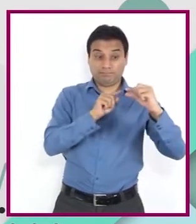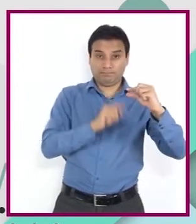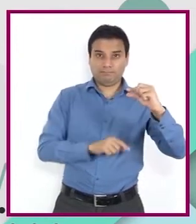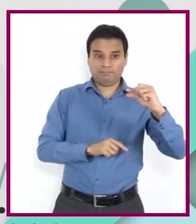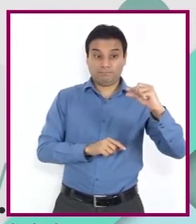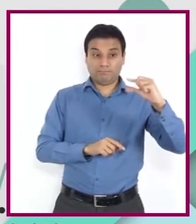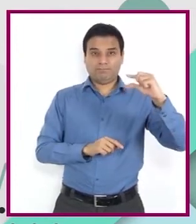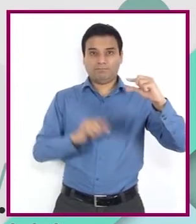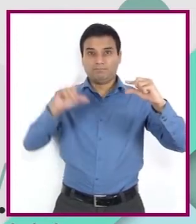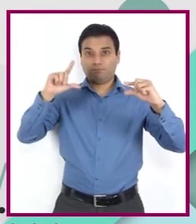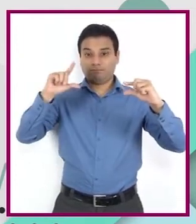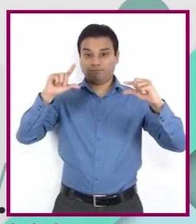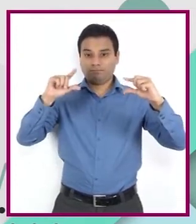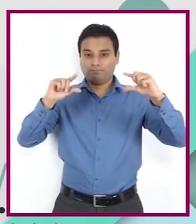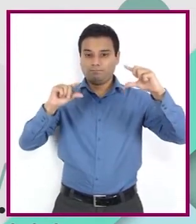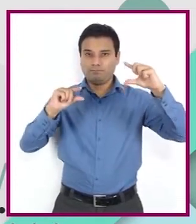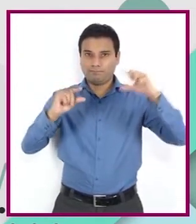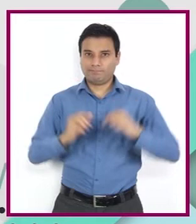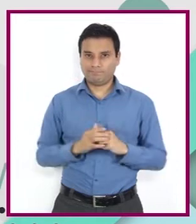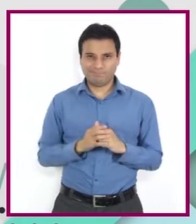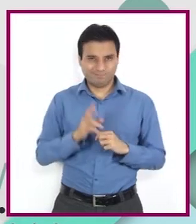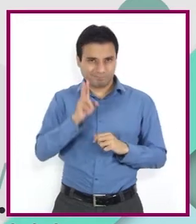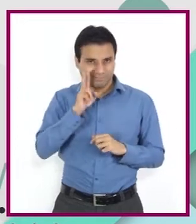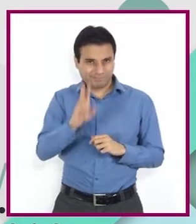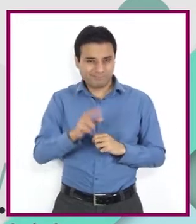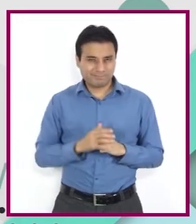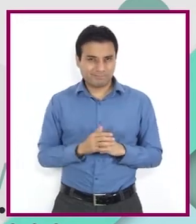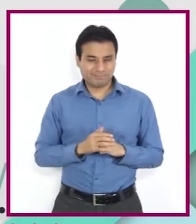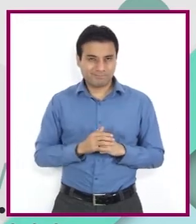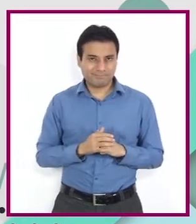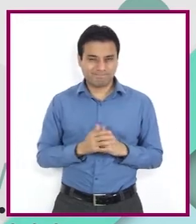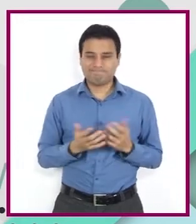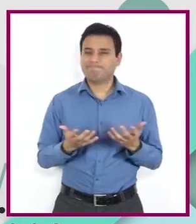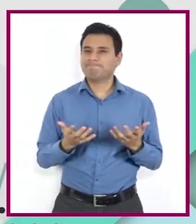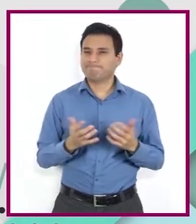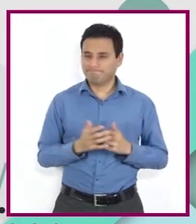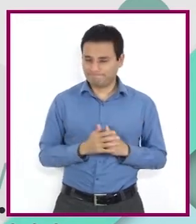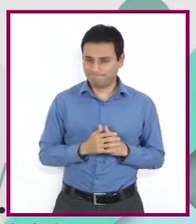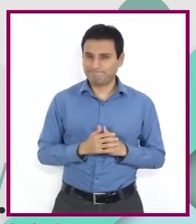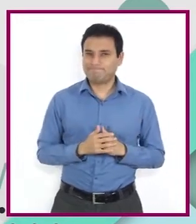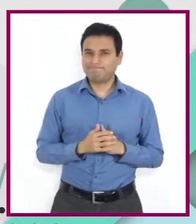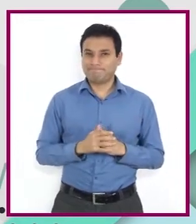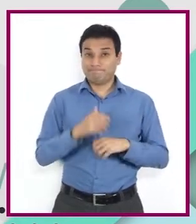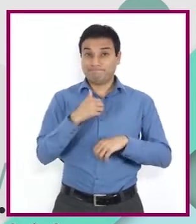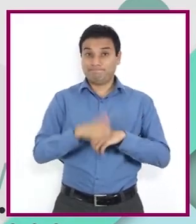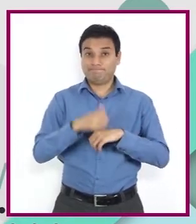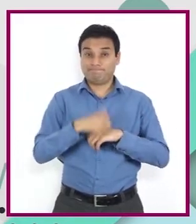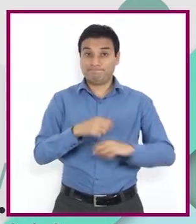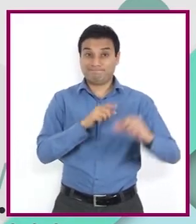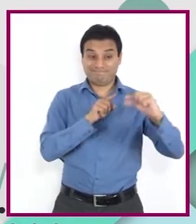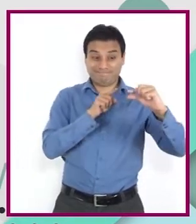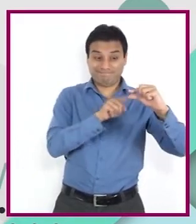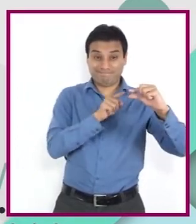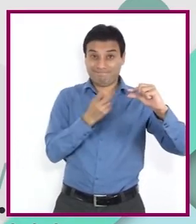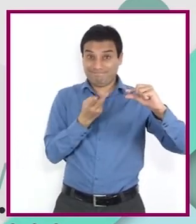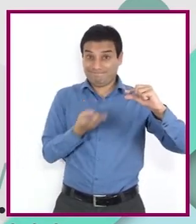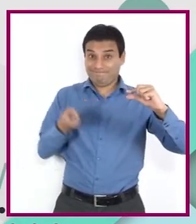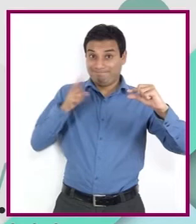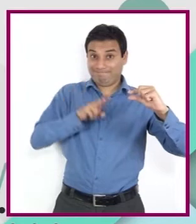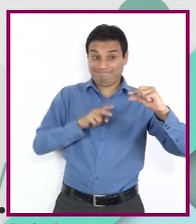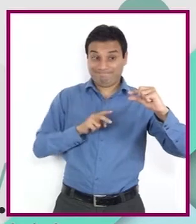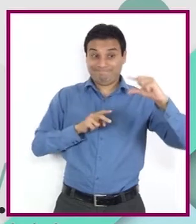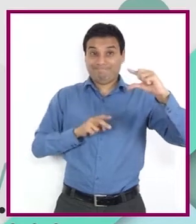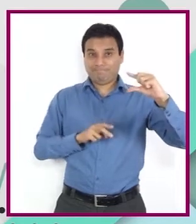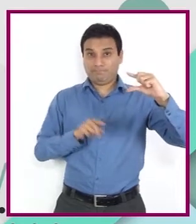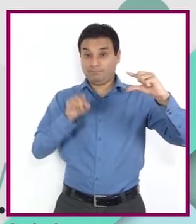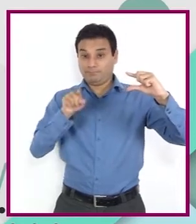cantidad correspondiente a ella hace lo opuesto? Es decir, si una cantidad se duplica, la otra se divide por la mitad. Y